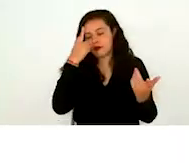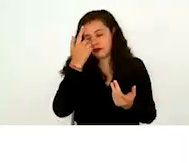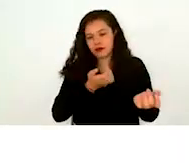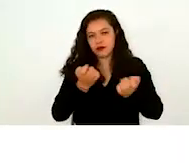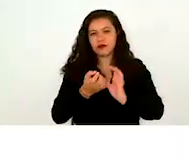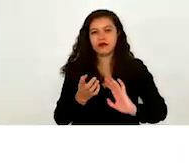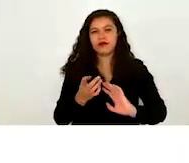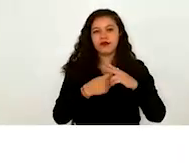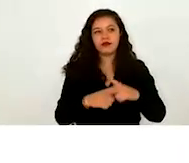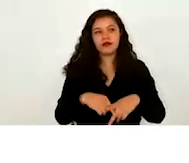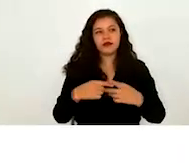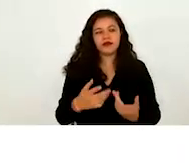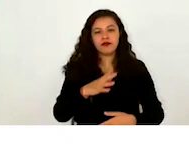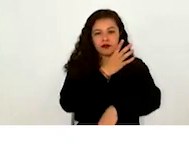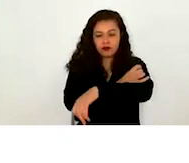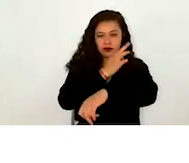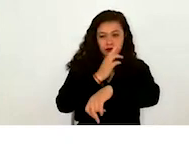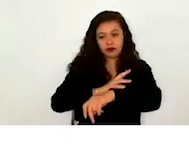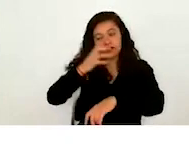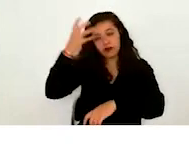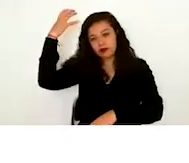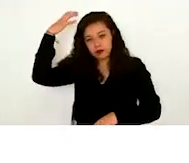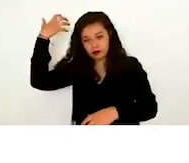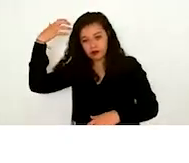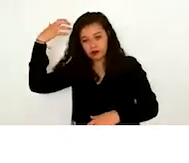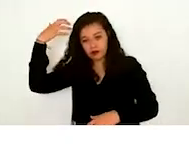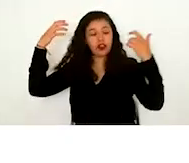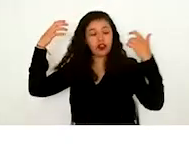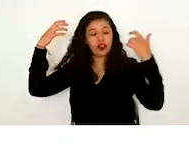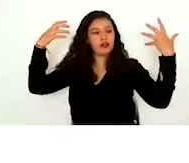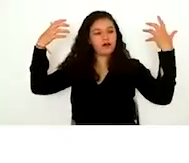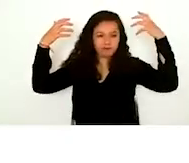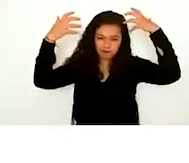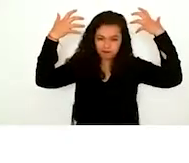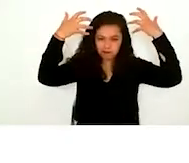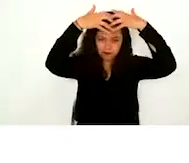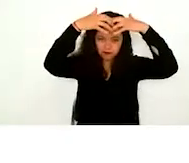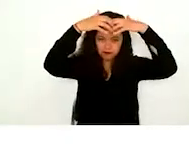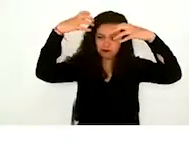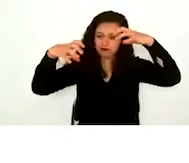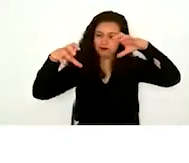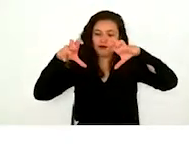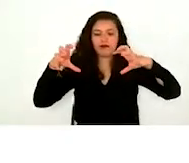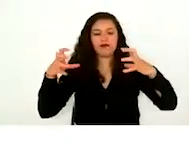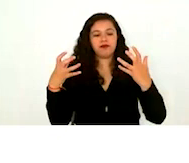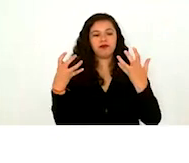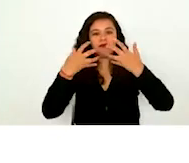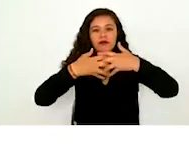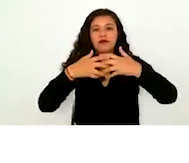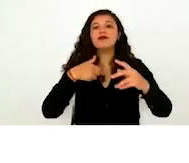reactiva coordinó un hemisferio con el otro si en lo que yo repito la palabra